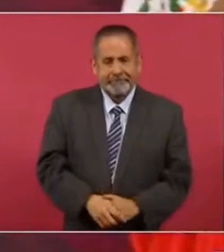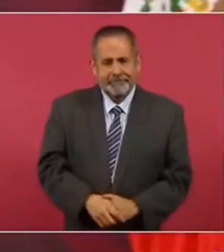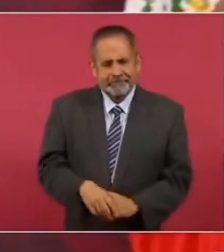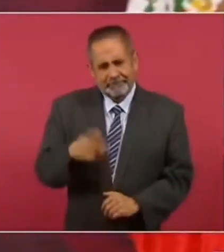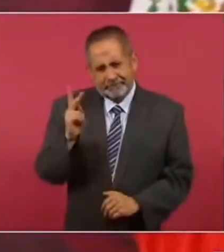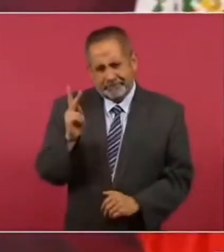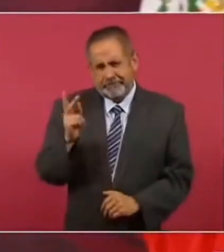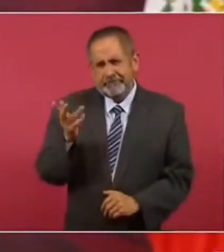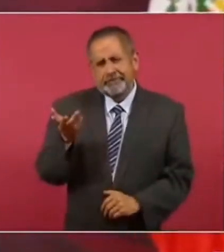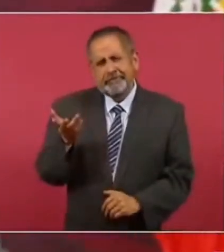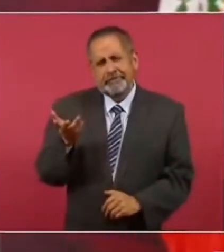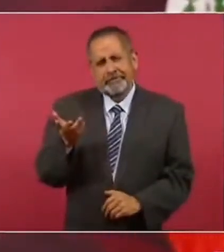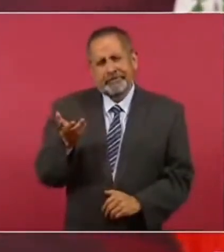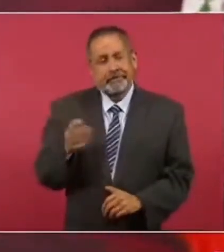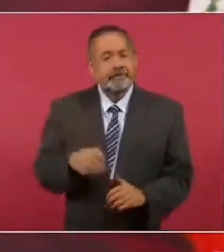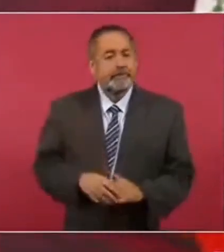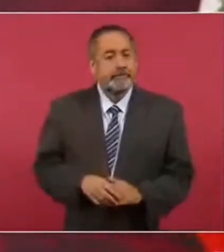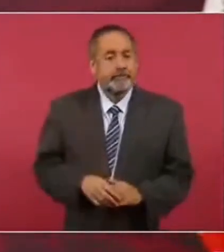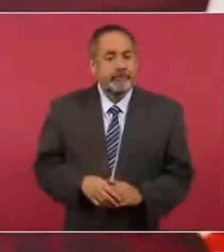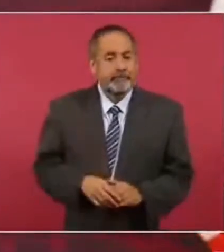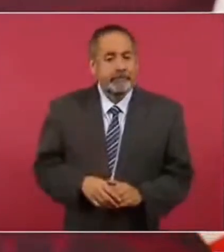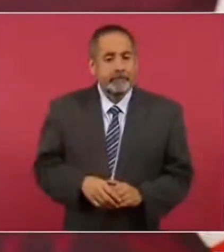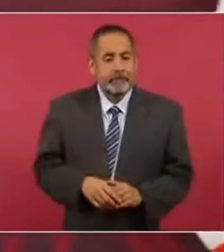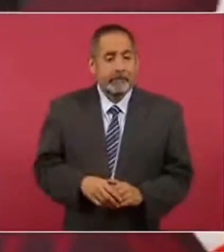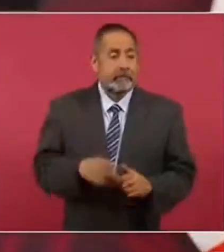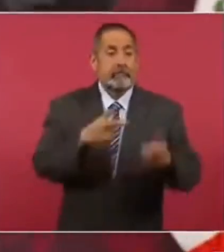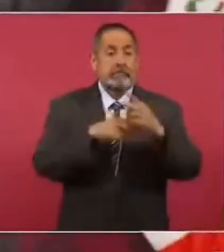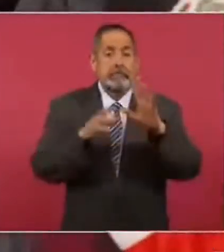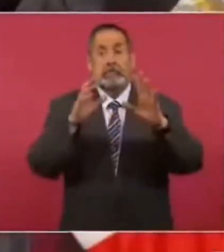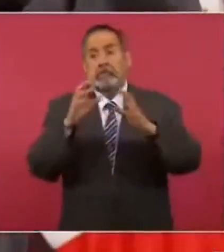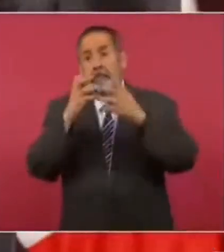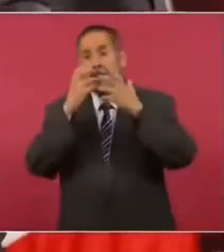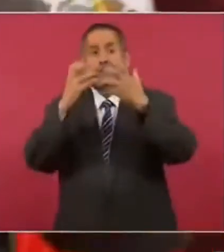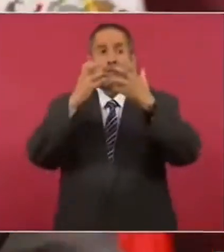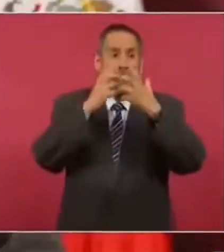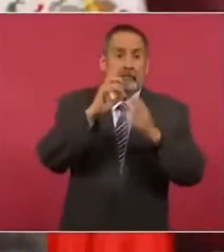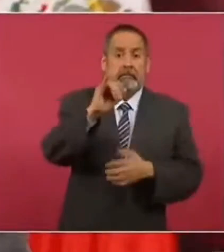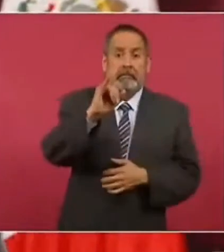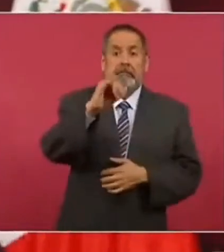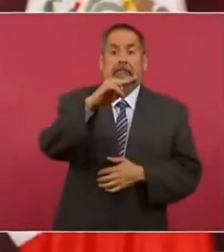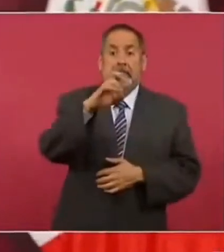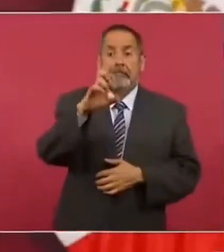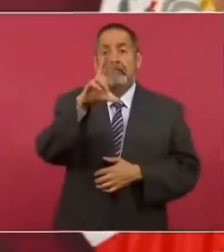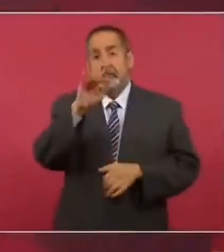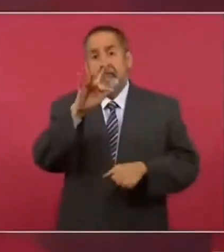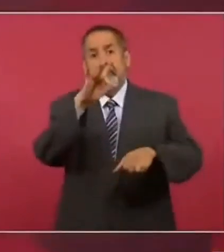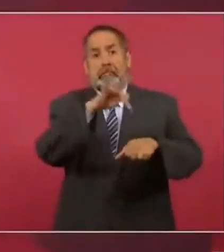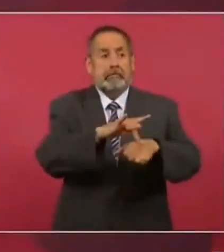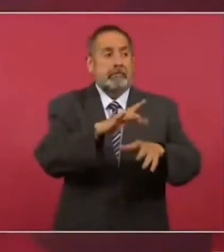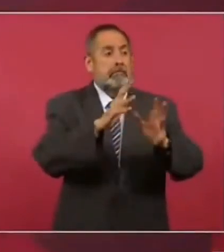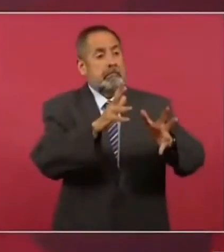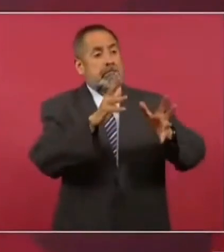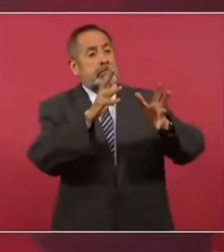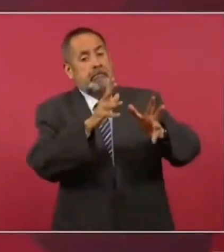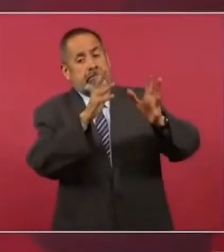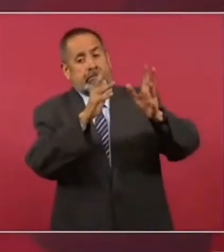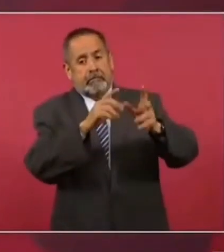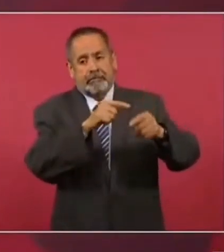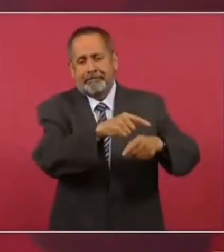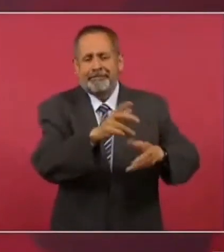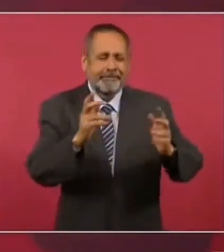Pero fíjense, vinieron, ¿no? El INE no se toca. El INE no se toca.